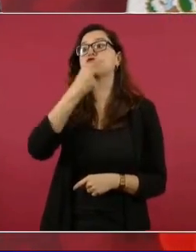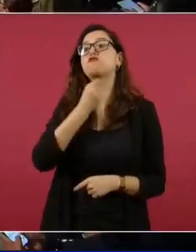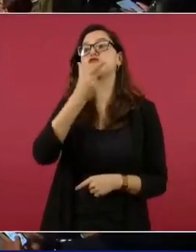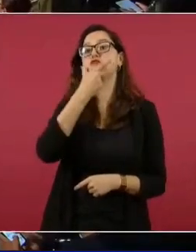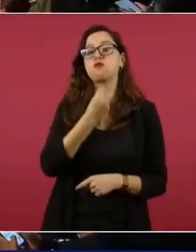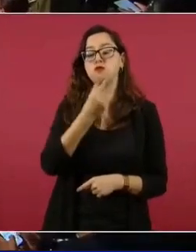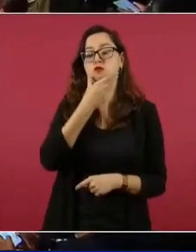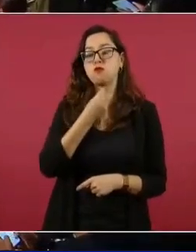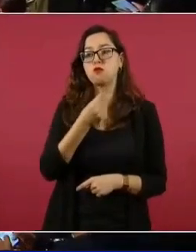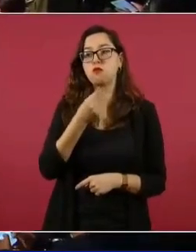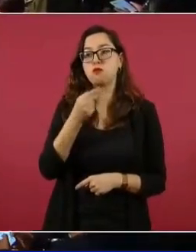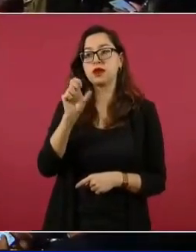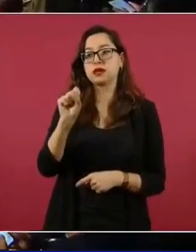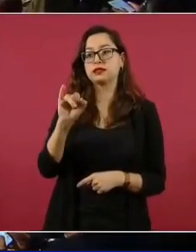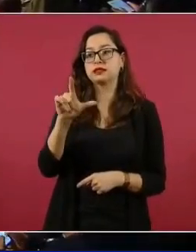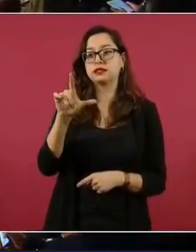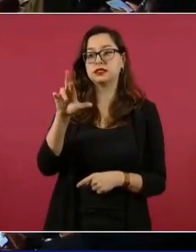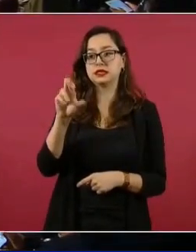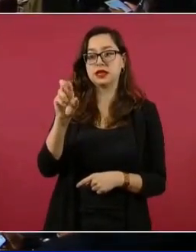de